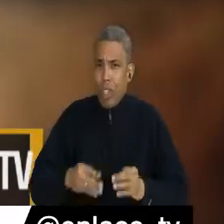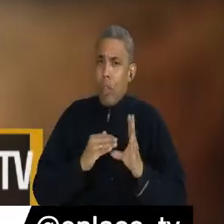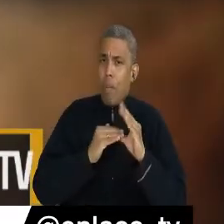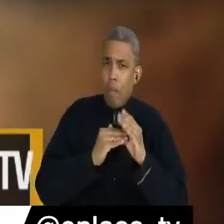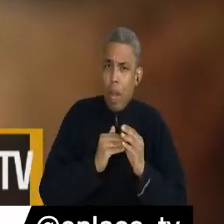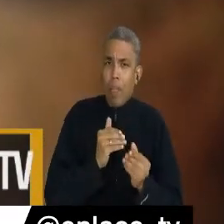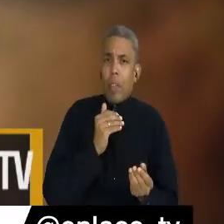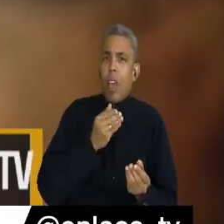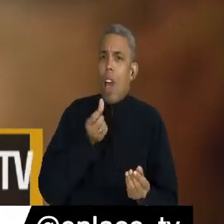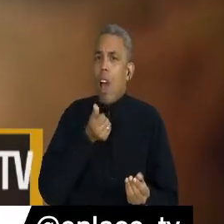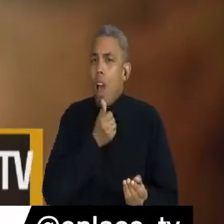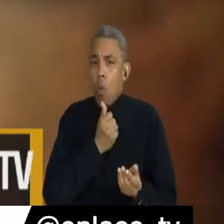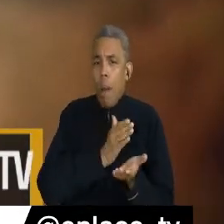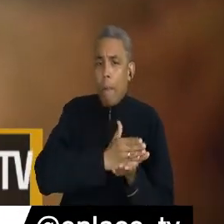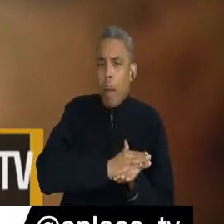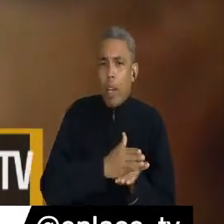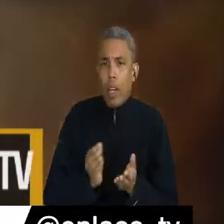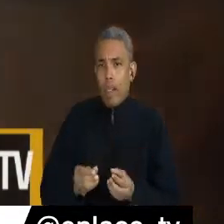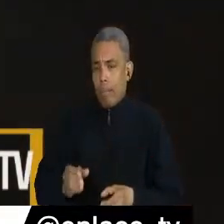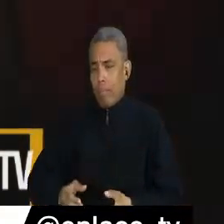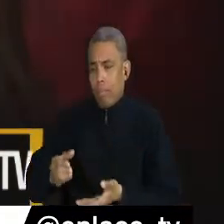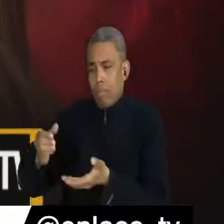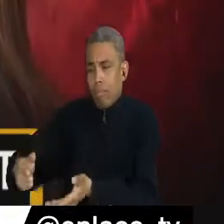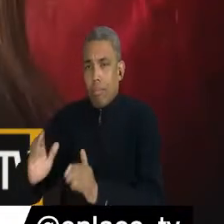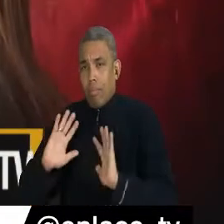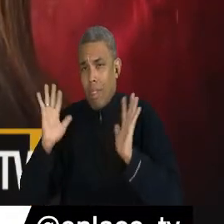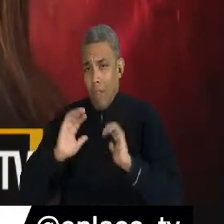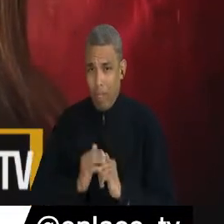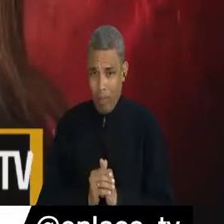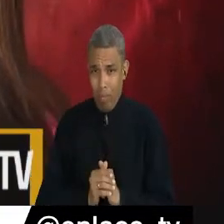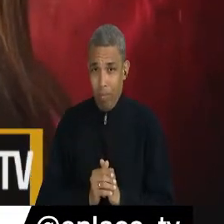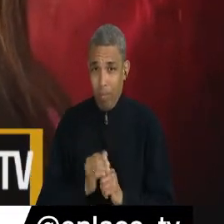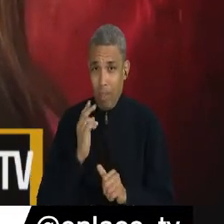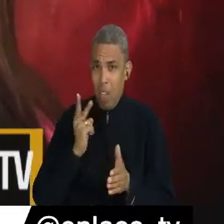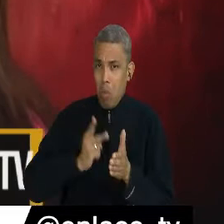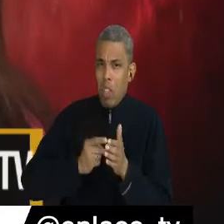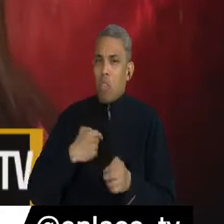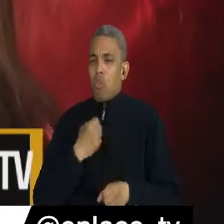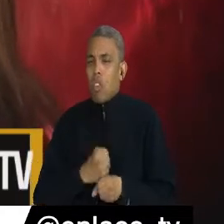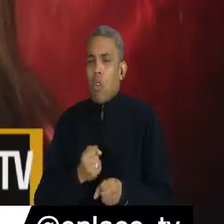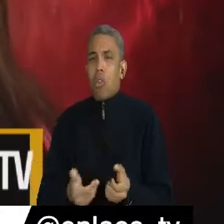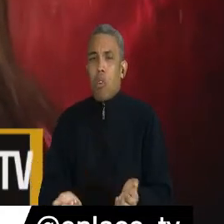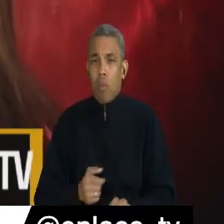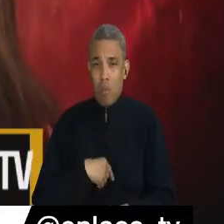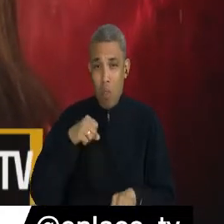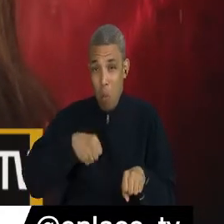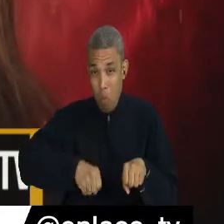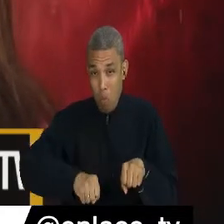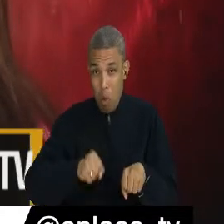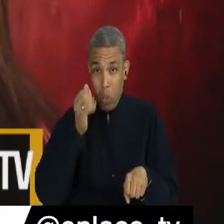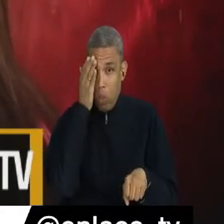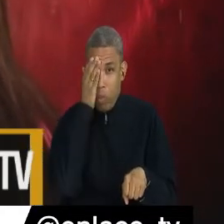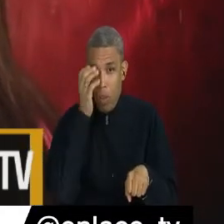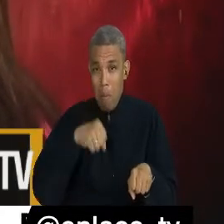motos, mediodía en una calle de la ciudad. Con los 2,000 pesos que me hago, compro una bolsa de pan y una bolsa de